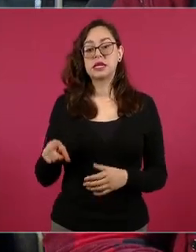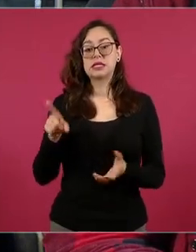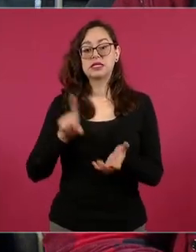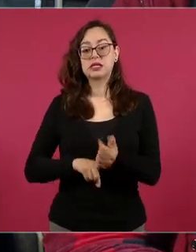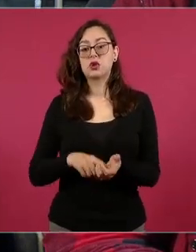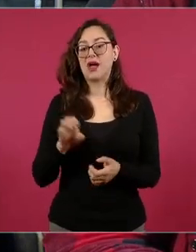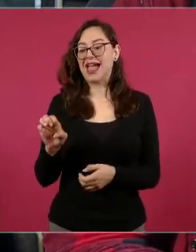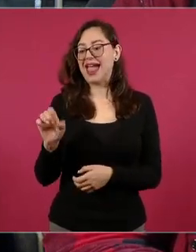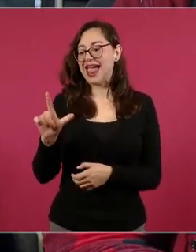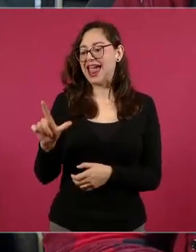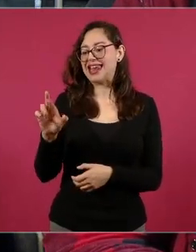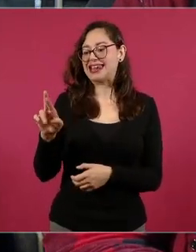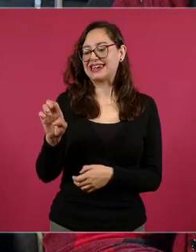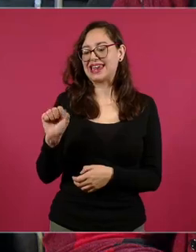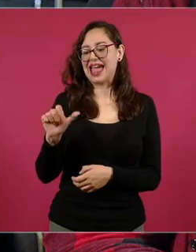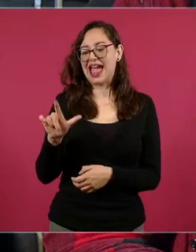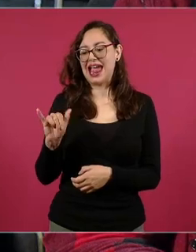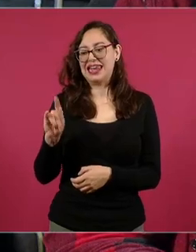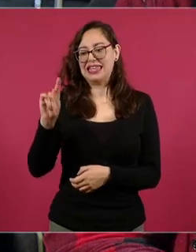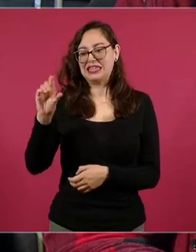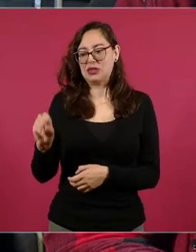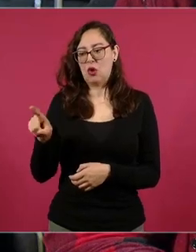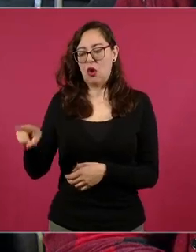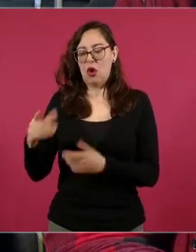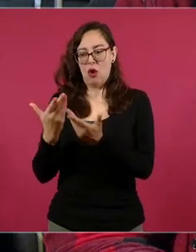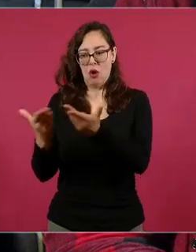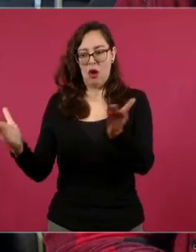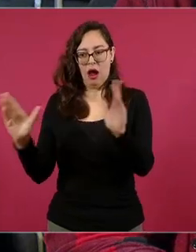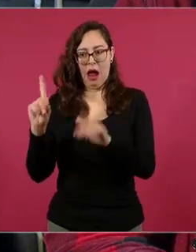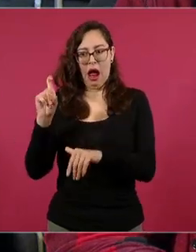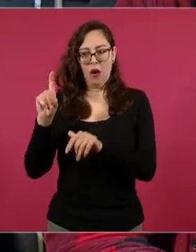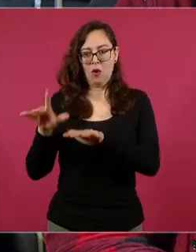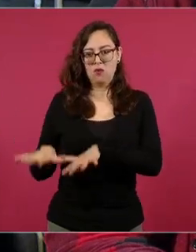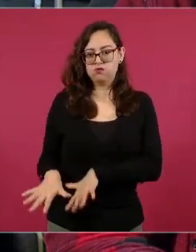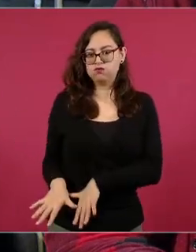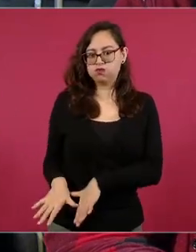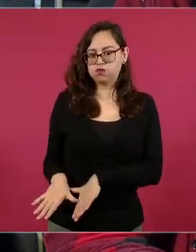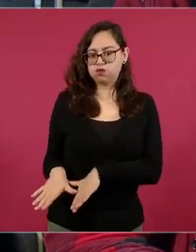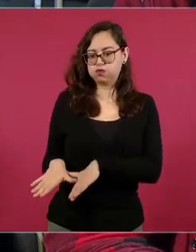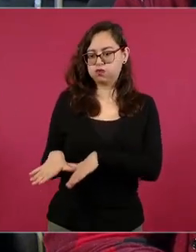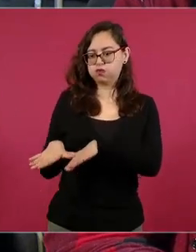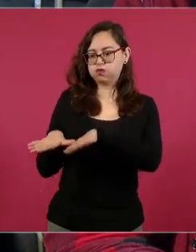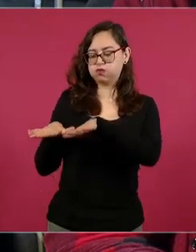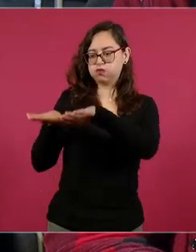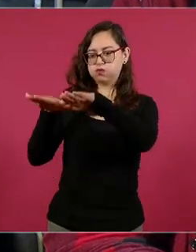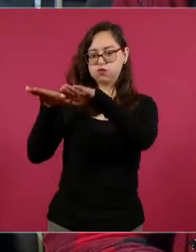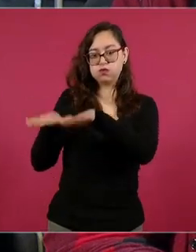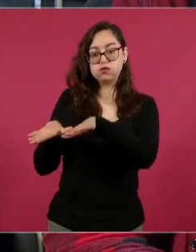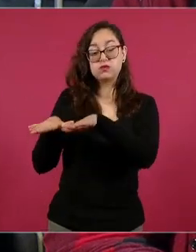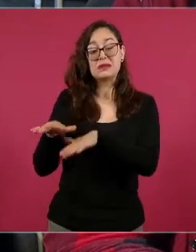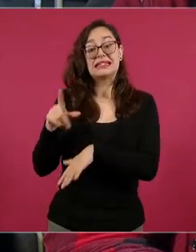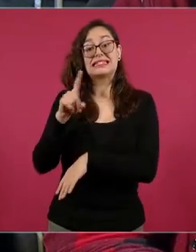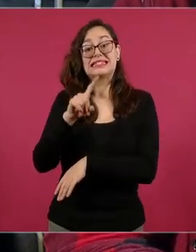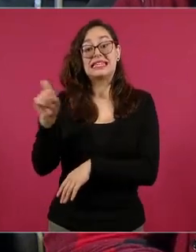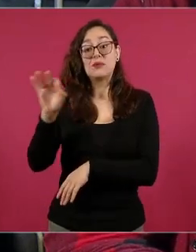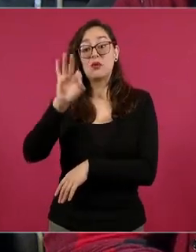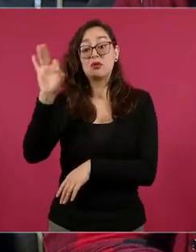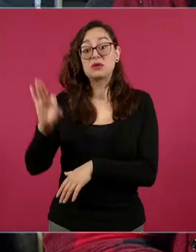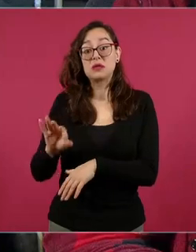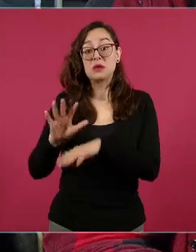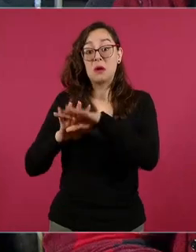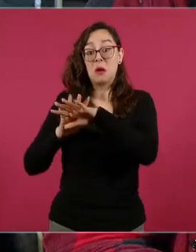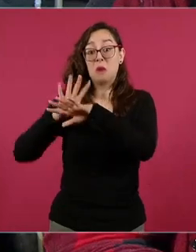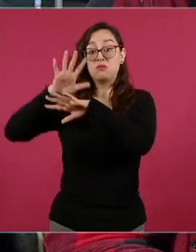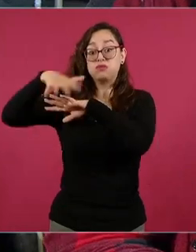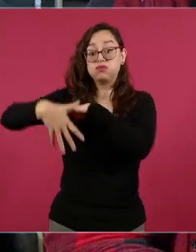abastece de agua a la capital, San Luis Potosí, y que presumían pues se encontraba más del 100% de su capacidad,